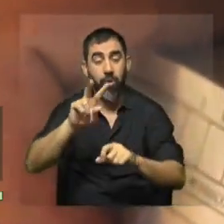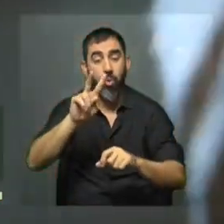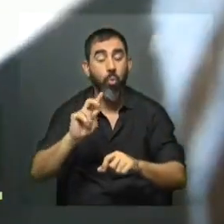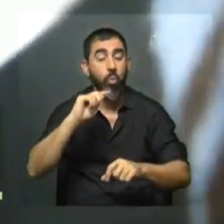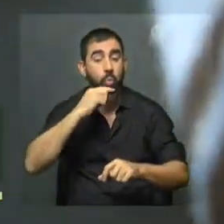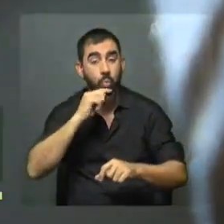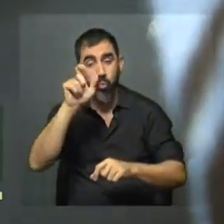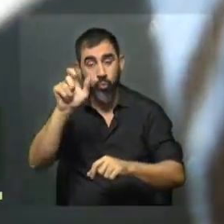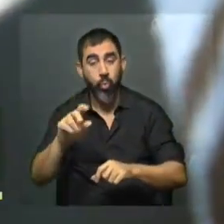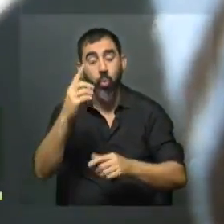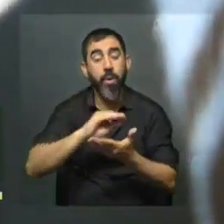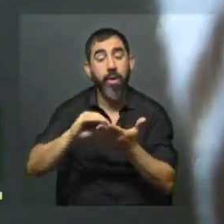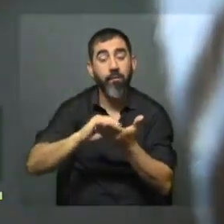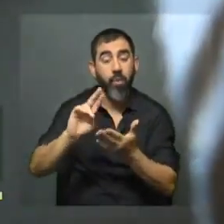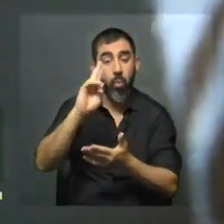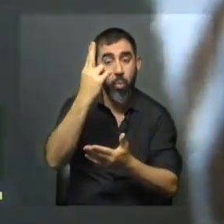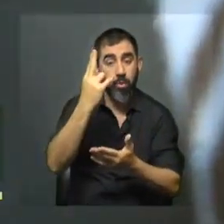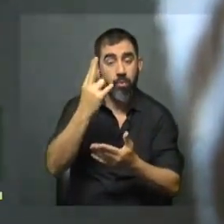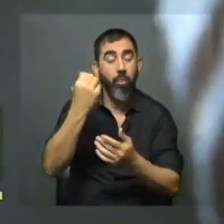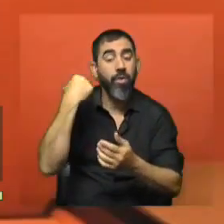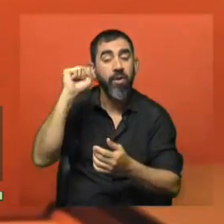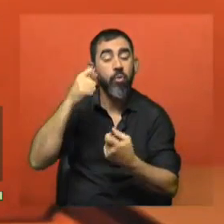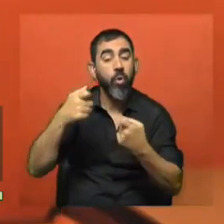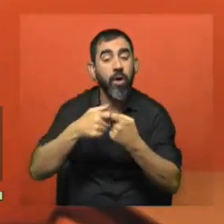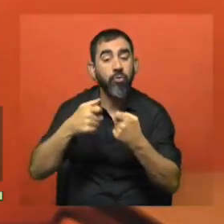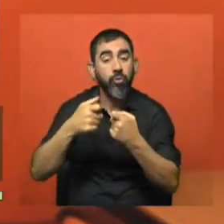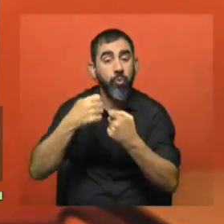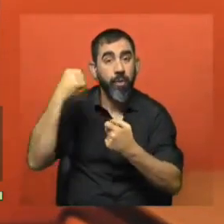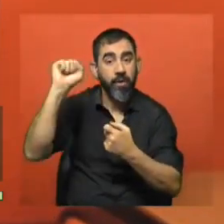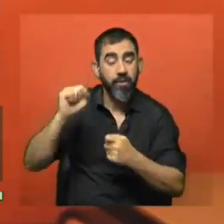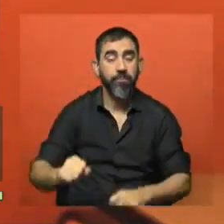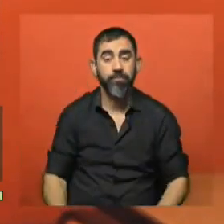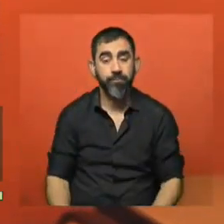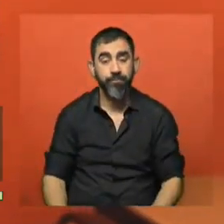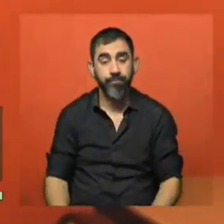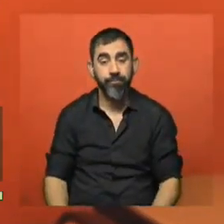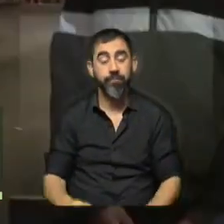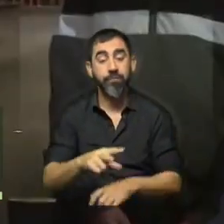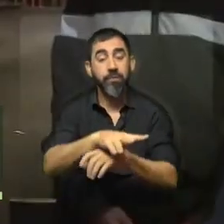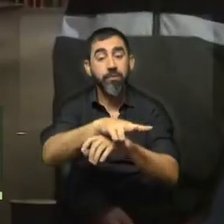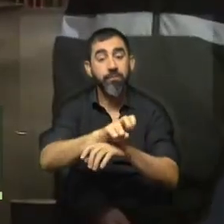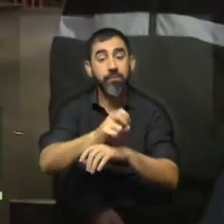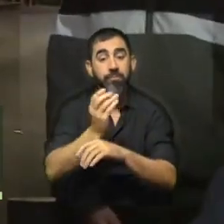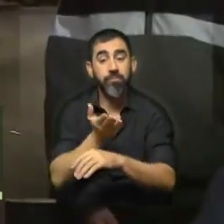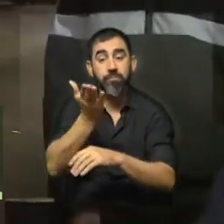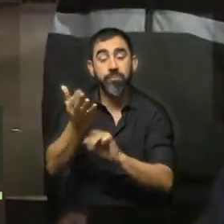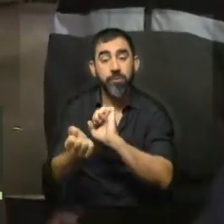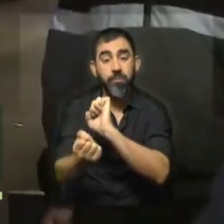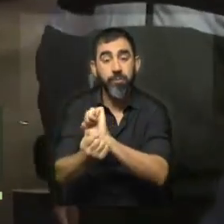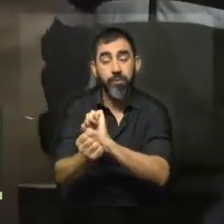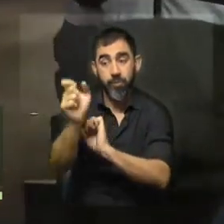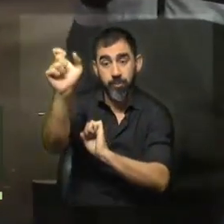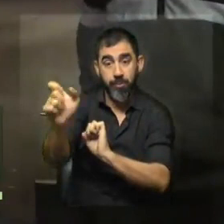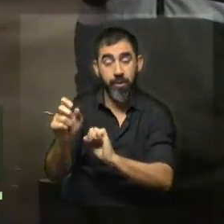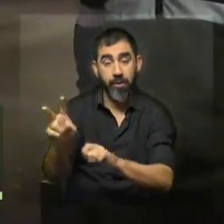ciudadanos rusos y un escribano uruguayo, por un delito de asociación para delinquir. En tanto, la fiscal Fossati solicitó la detención de